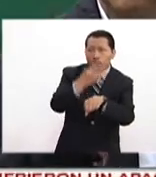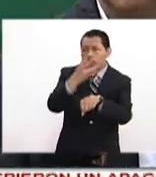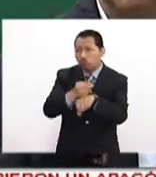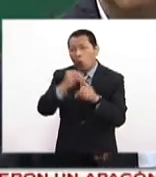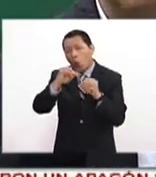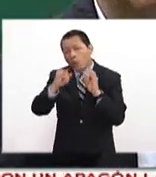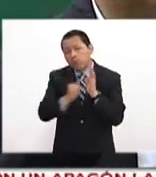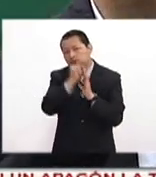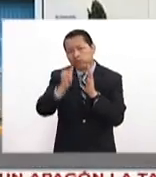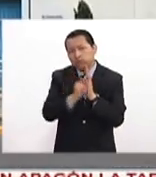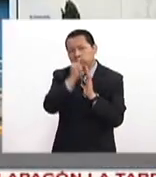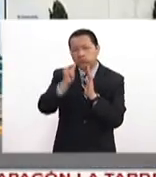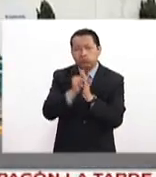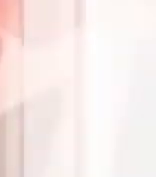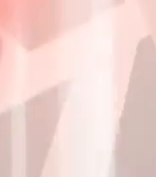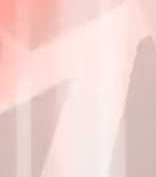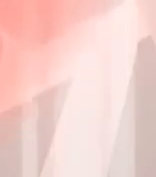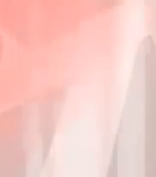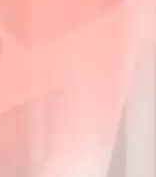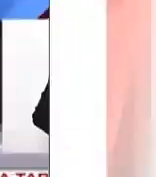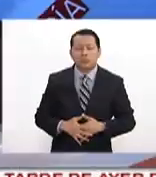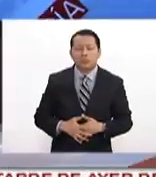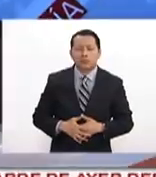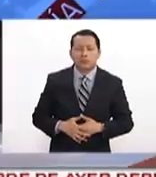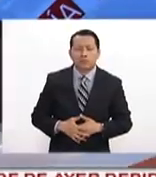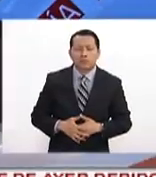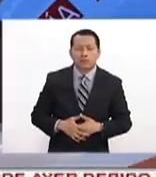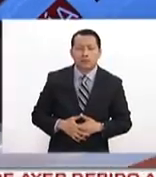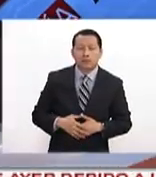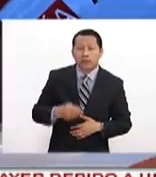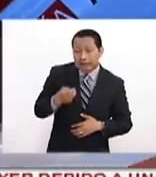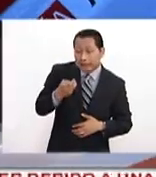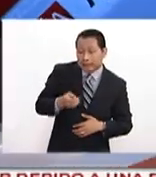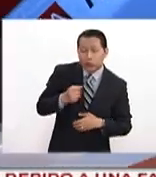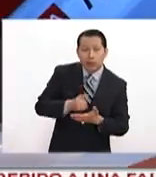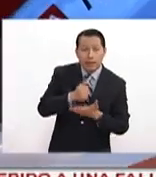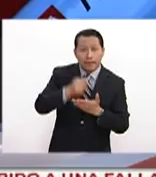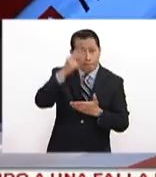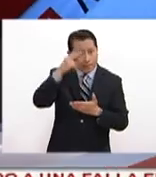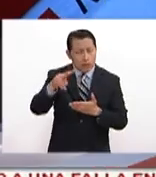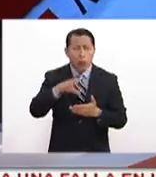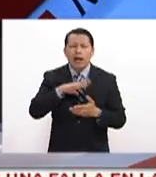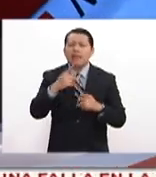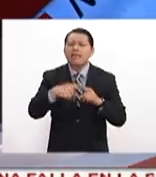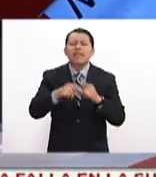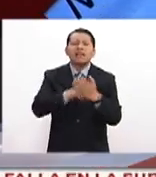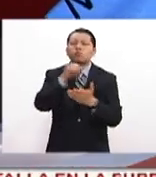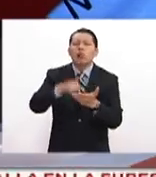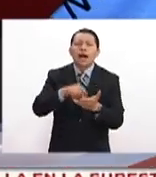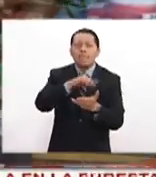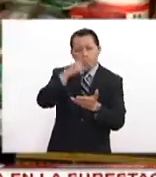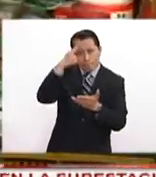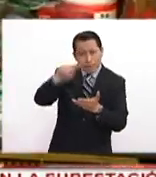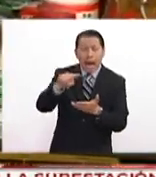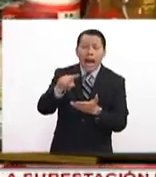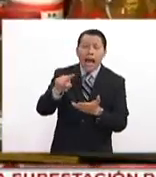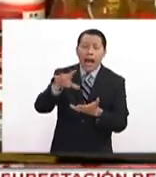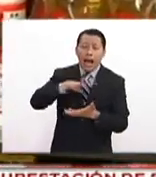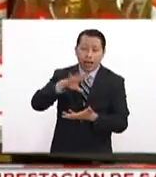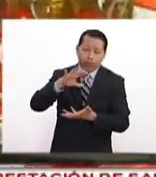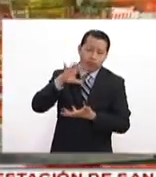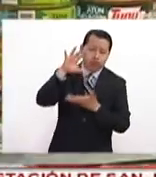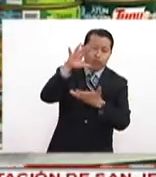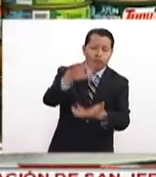reconstruir las escuelas. Y aquí en la Ciudad de México se habilitaron diversos centros de acopio para recibir apoyo